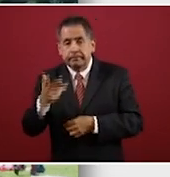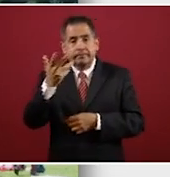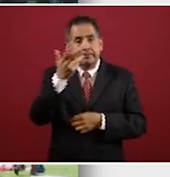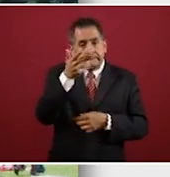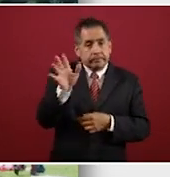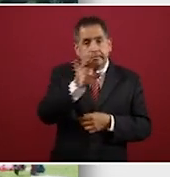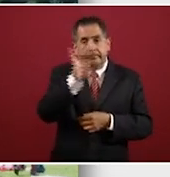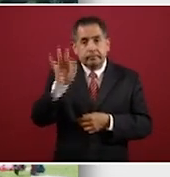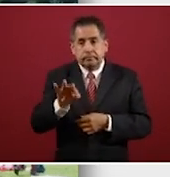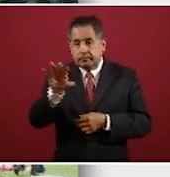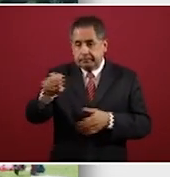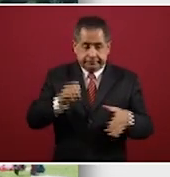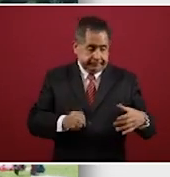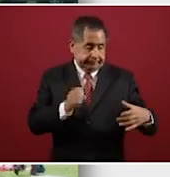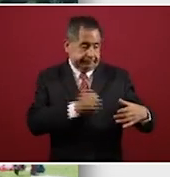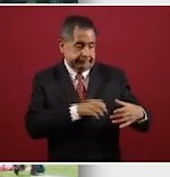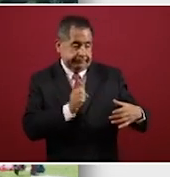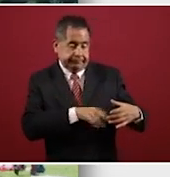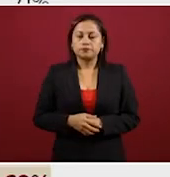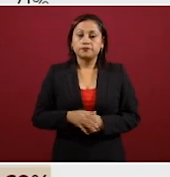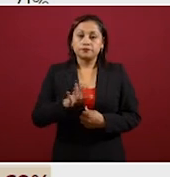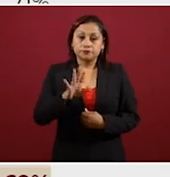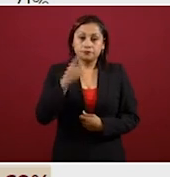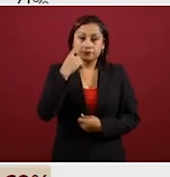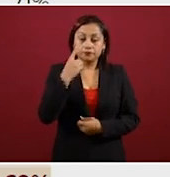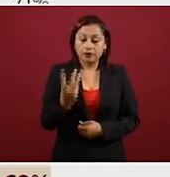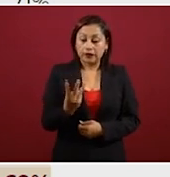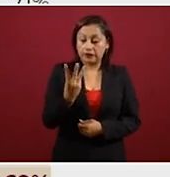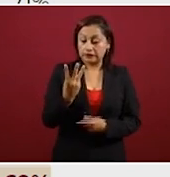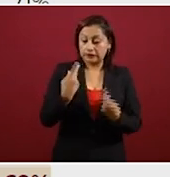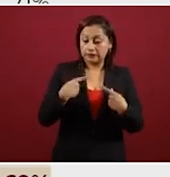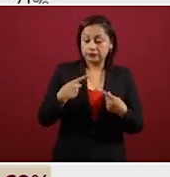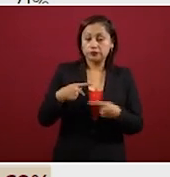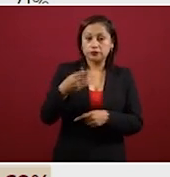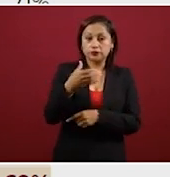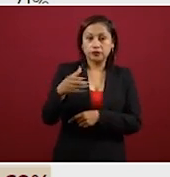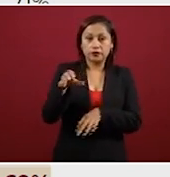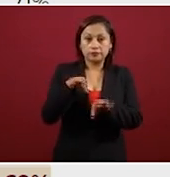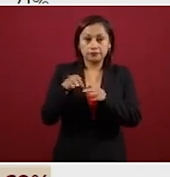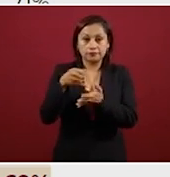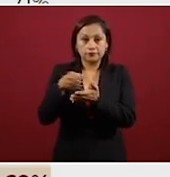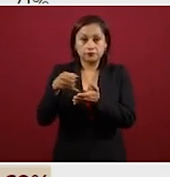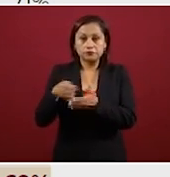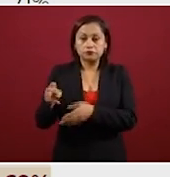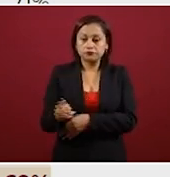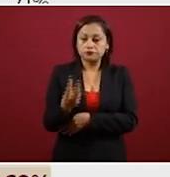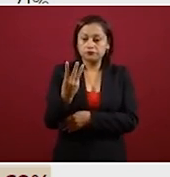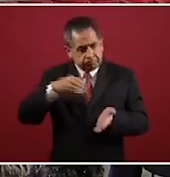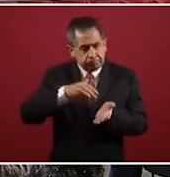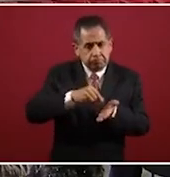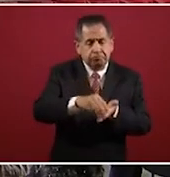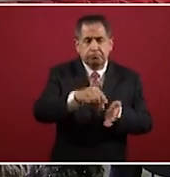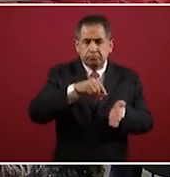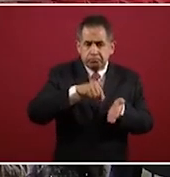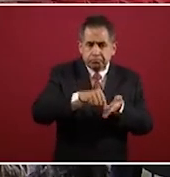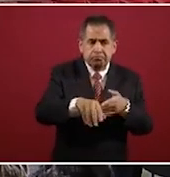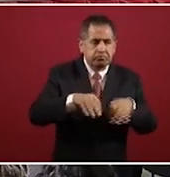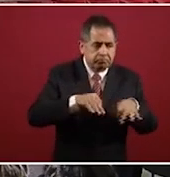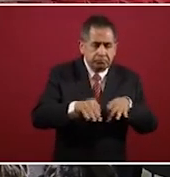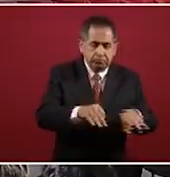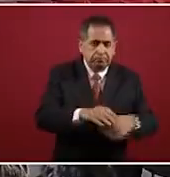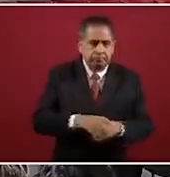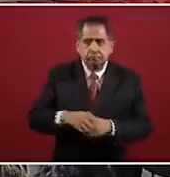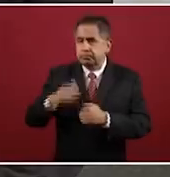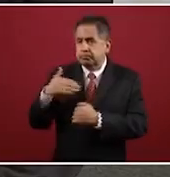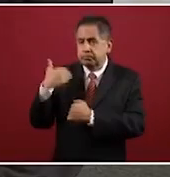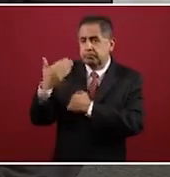200.000 personas han participado en el programa Sembrando Vida, con el que se han reforestado 500.000 hectáreas del país. El año próximo